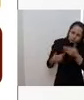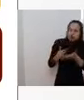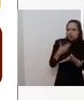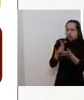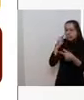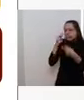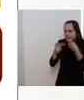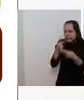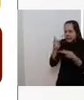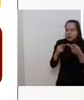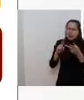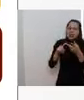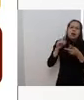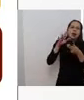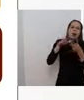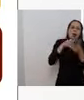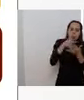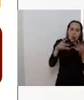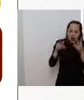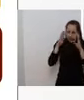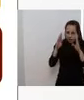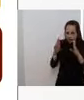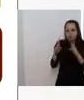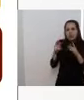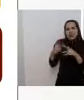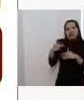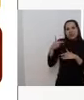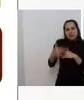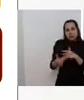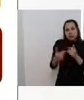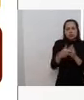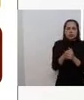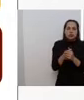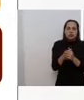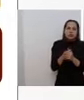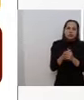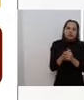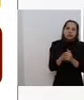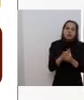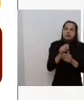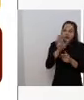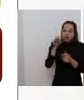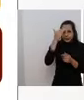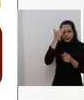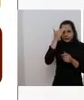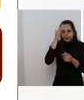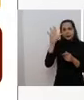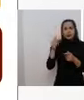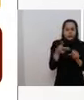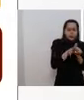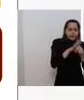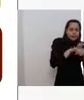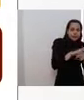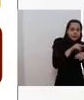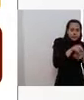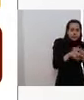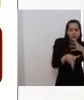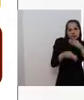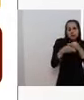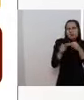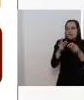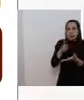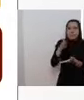del horario de atención de la historia clínica y del resultado de laboratorio ustedes saben que la pandemia limitó la visita